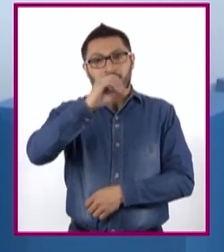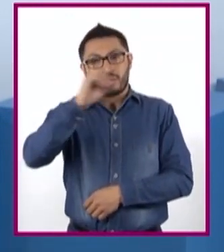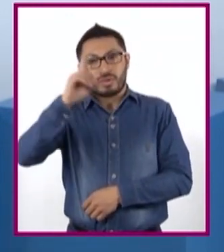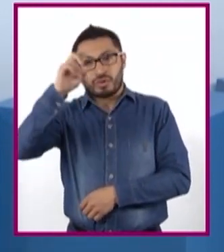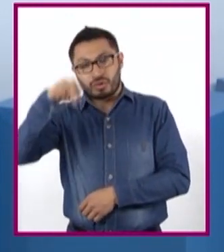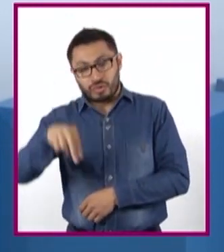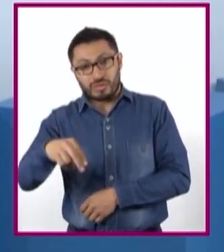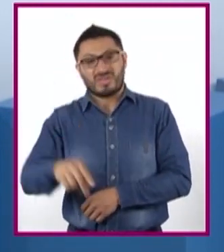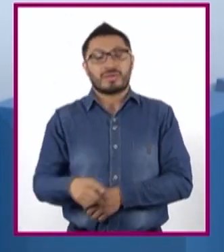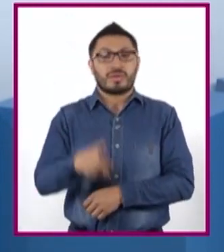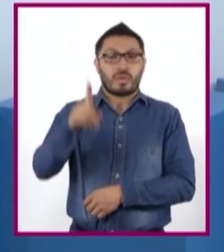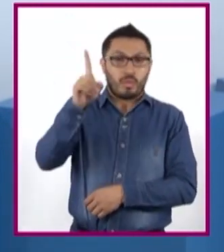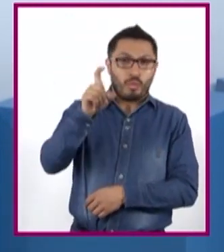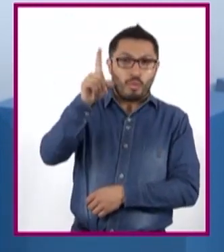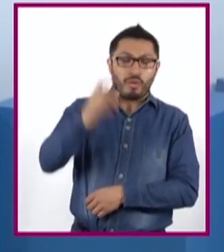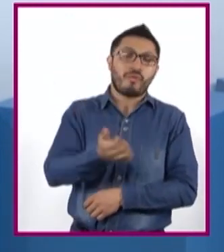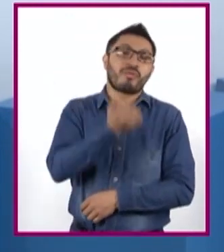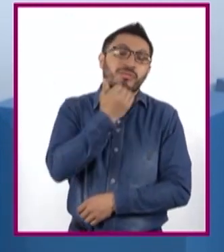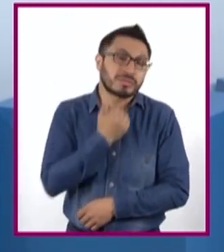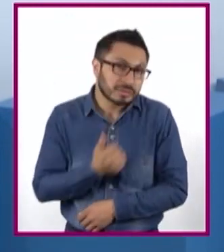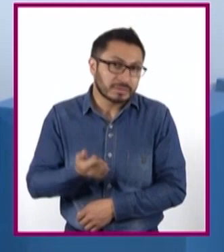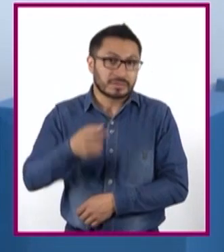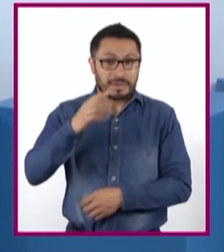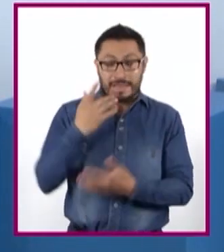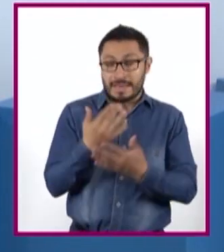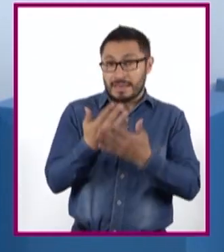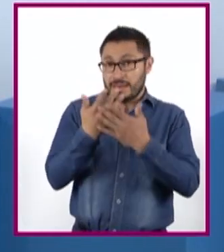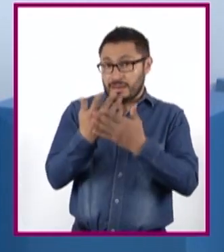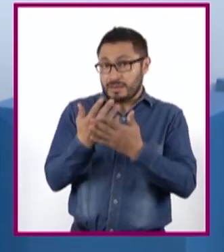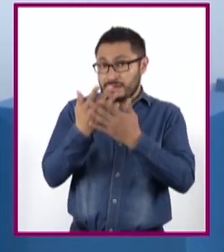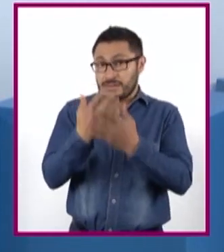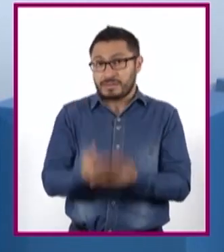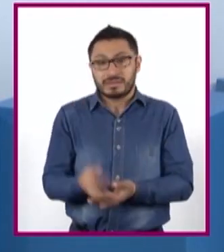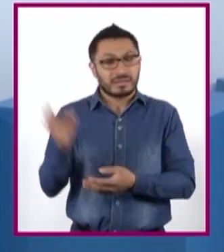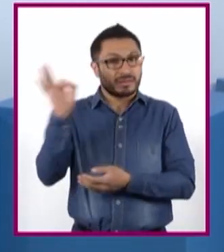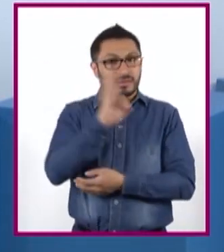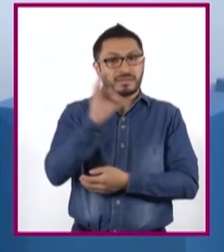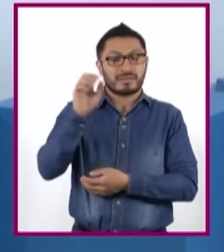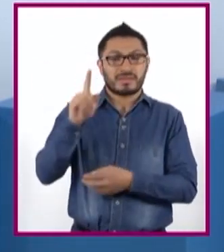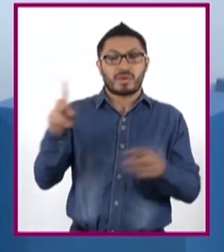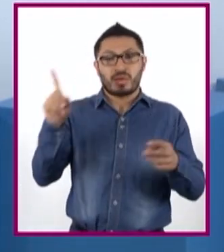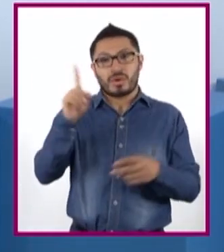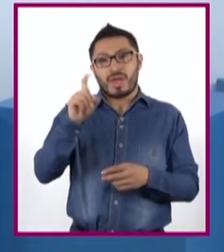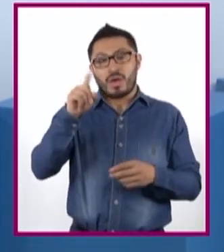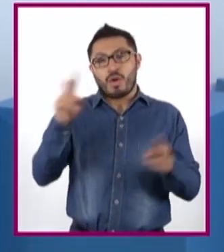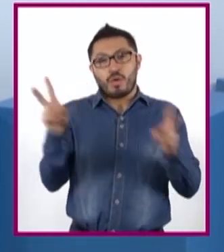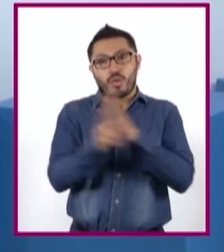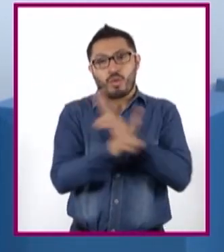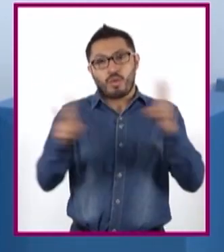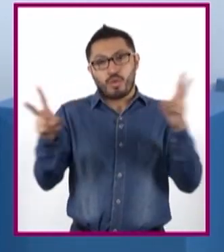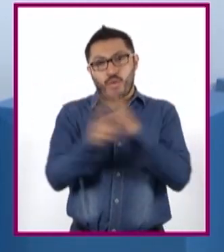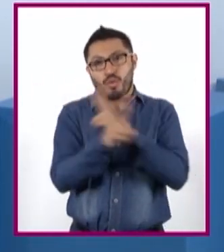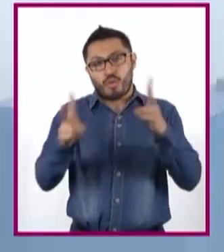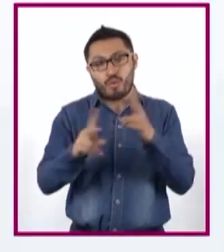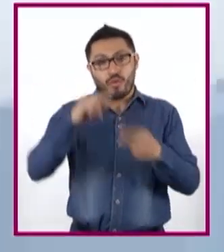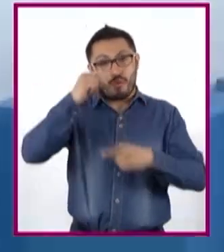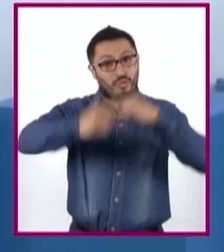un momento y una vez que el agua comience a evaporarse, la hélice va a moverse.